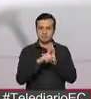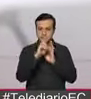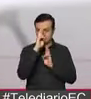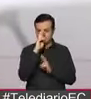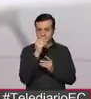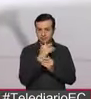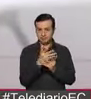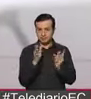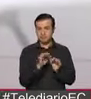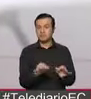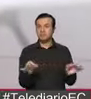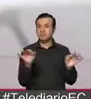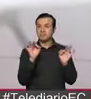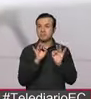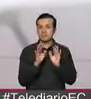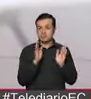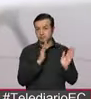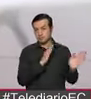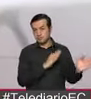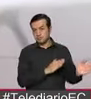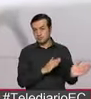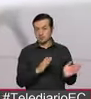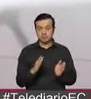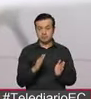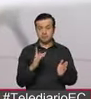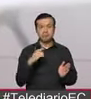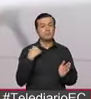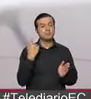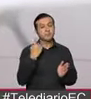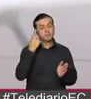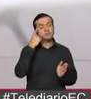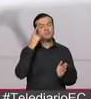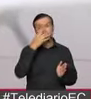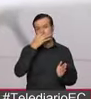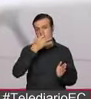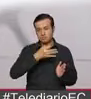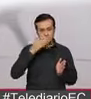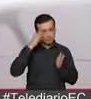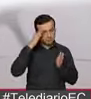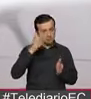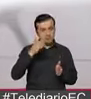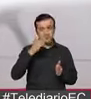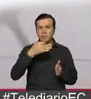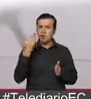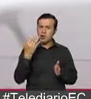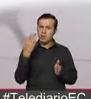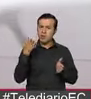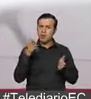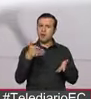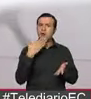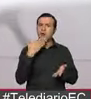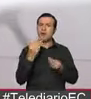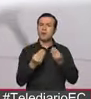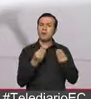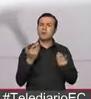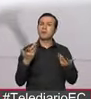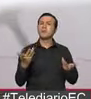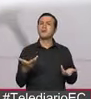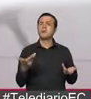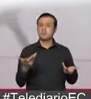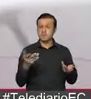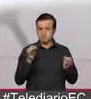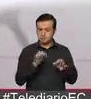también en esos principios para nosotros es fundamental la legitimidad y la legitimidad la vamos a alcanzar únicamente